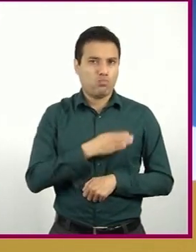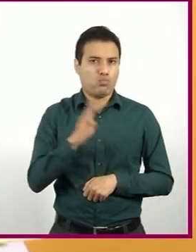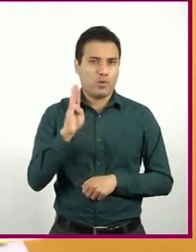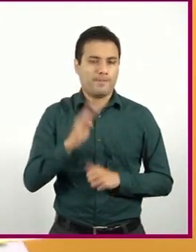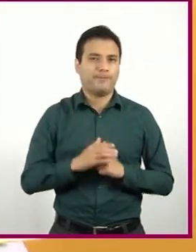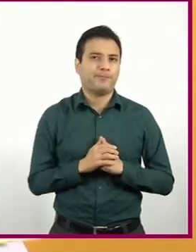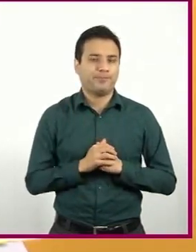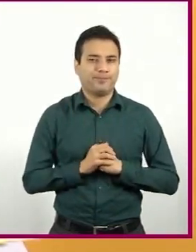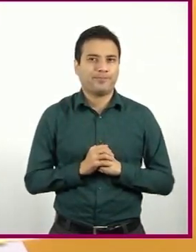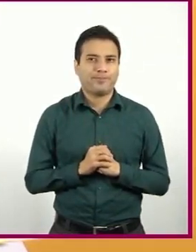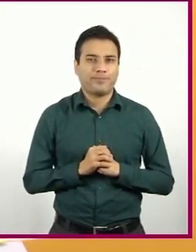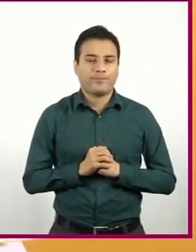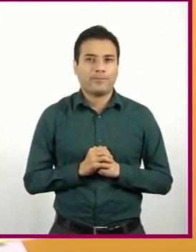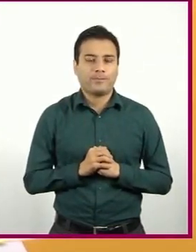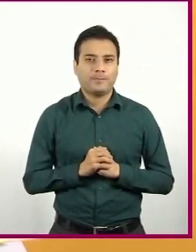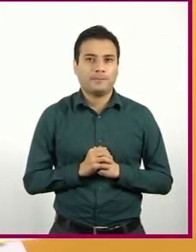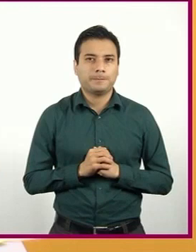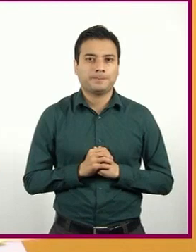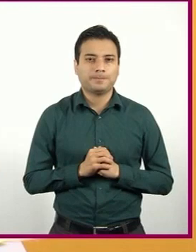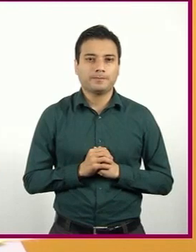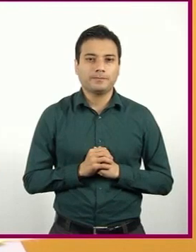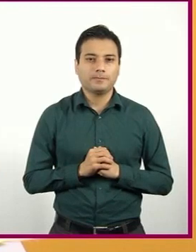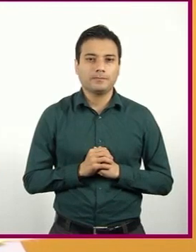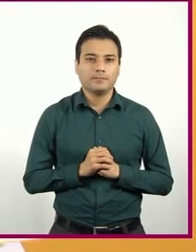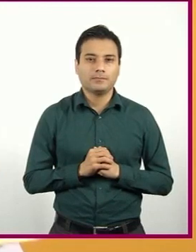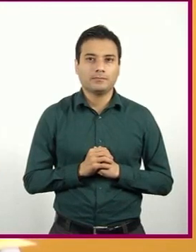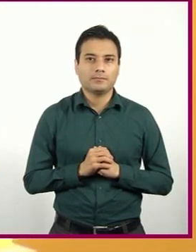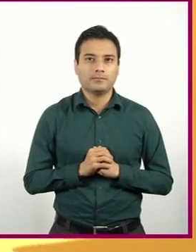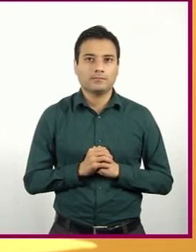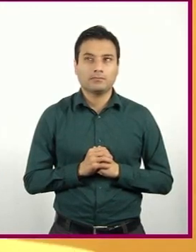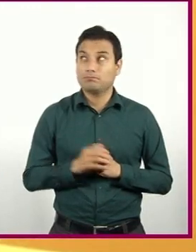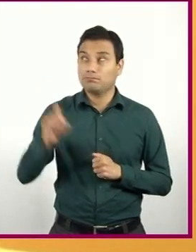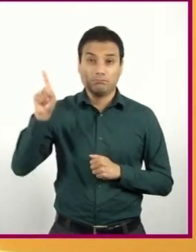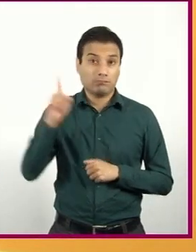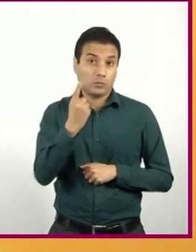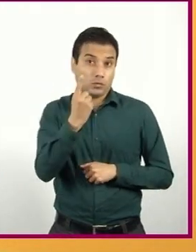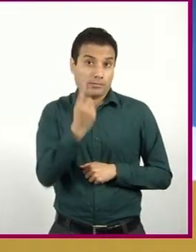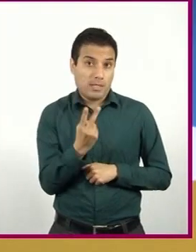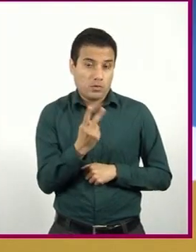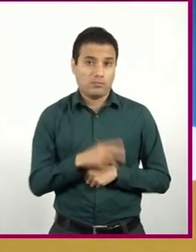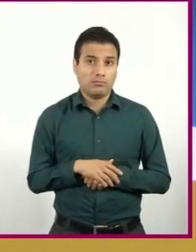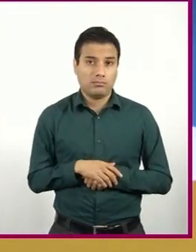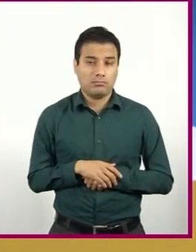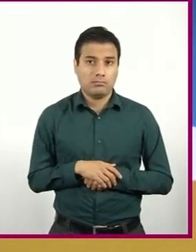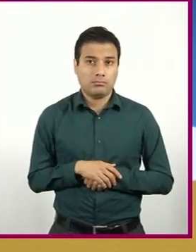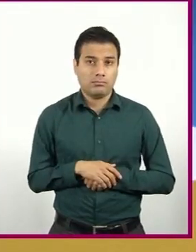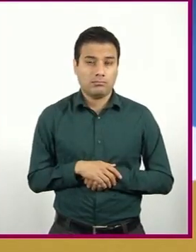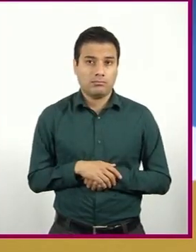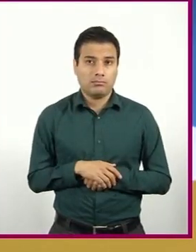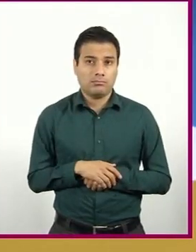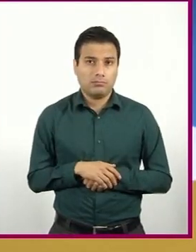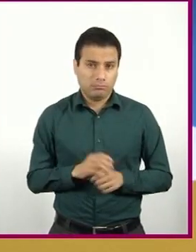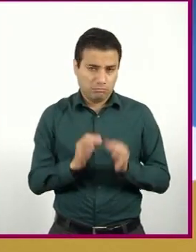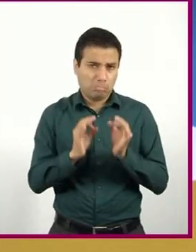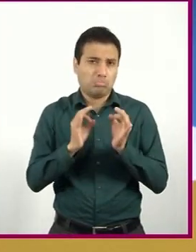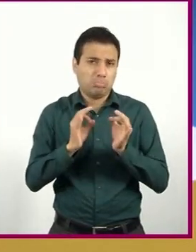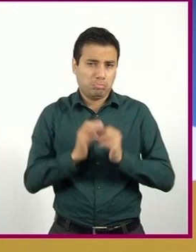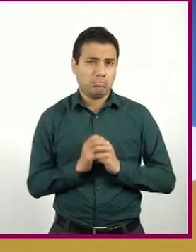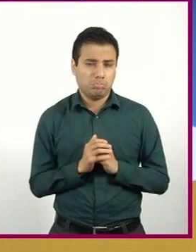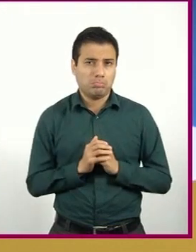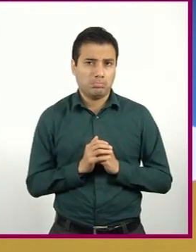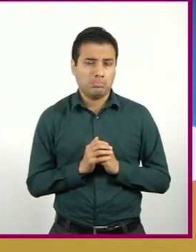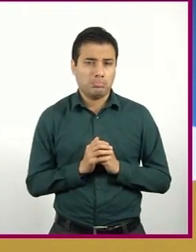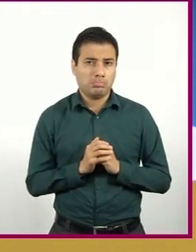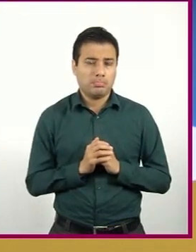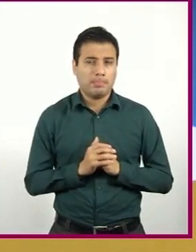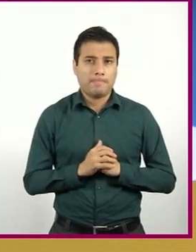Pues aquí sería un medio, ¿no? Tenemos que doblar así la cantidad que